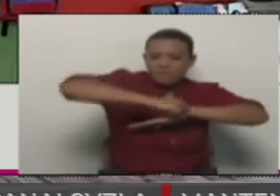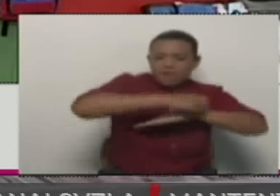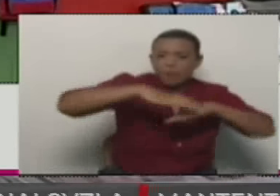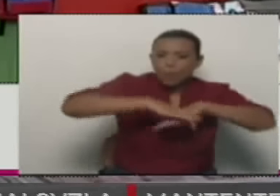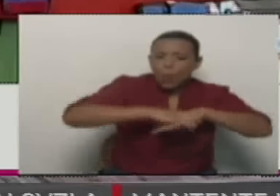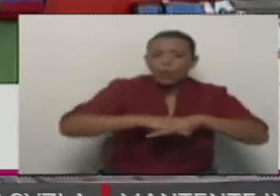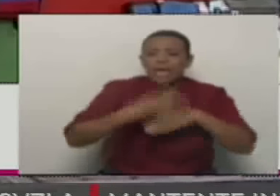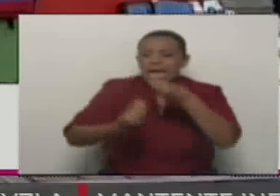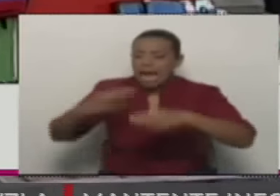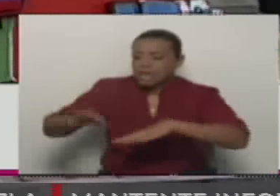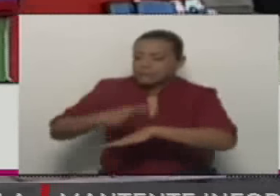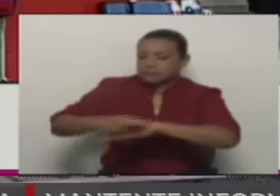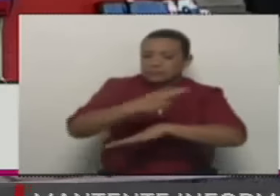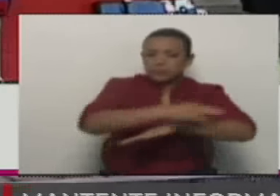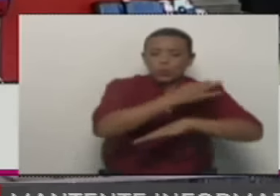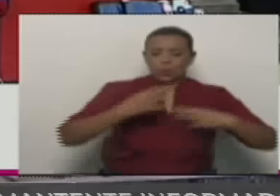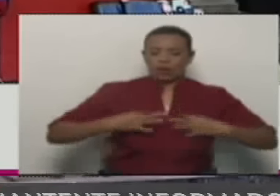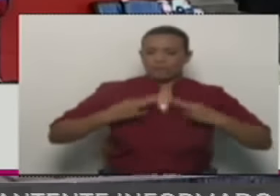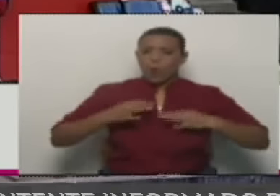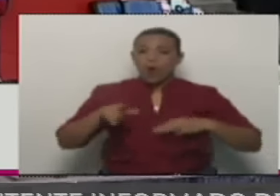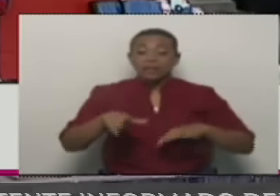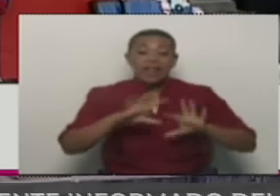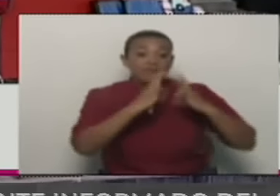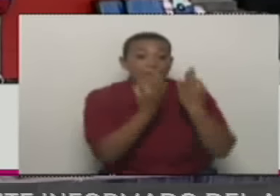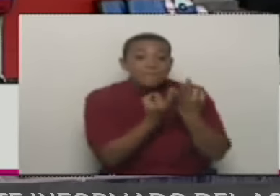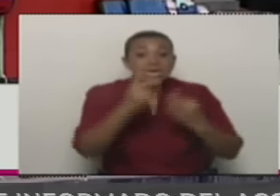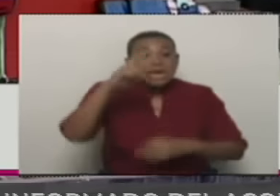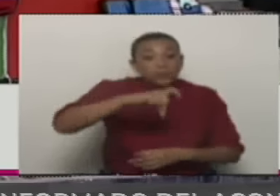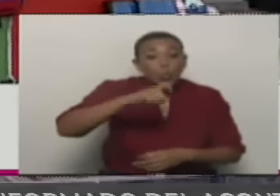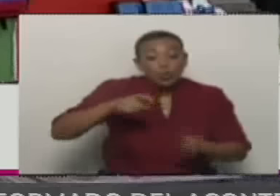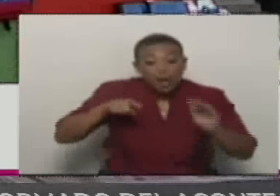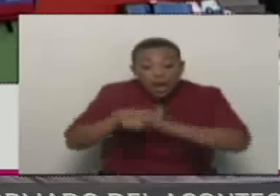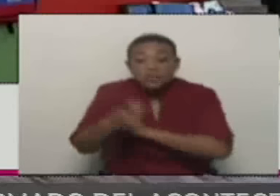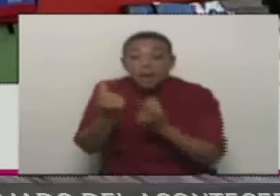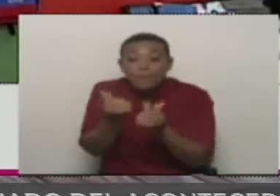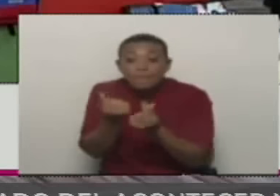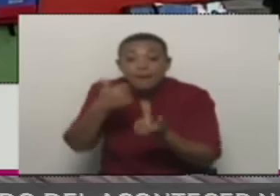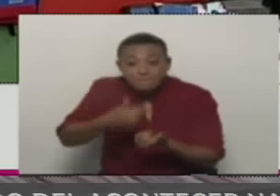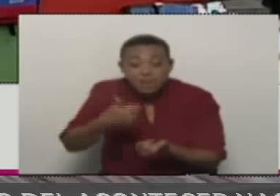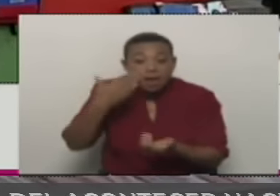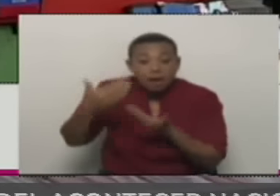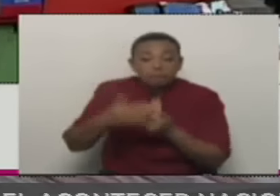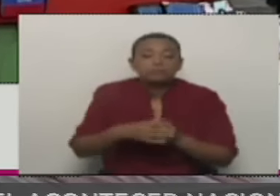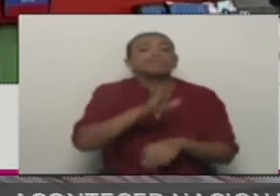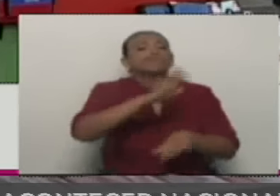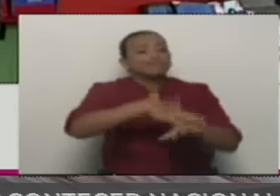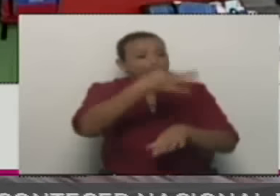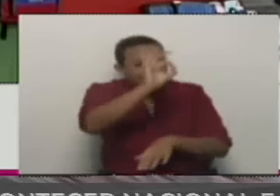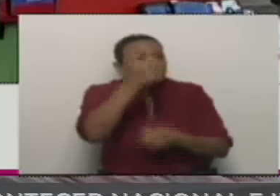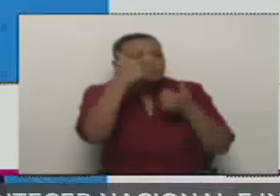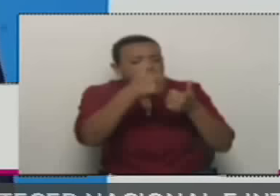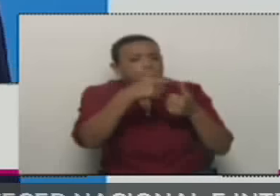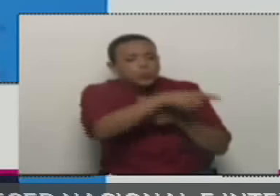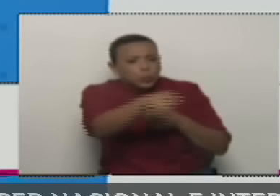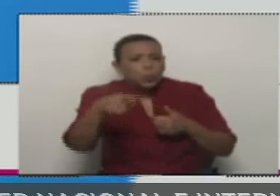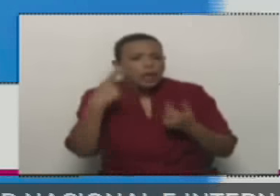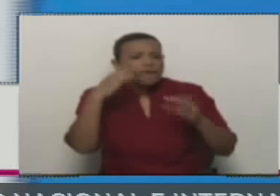los uniformes? ¿La familia venezolana tendrá acceso a buenos productos? Correcto, mi comandante presidente.